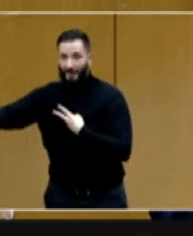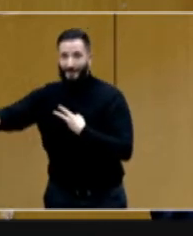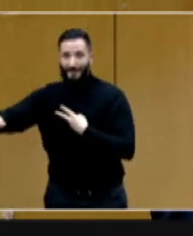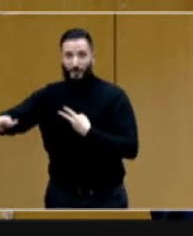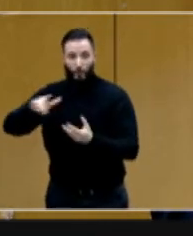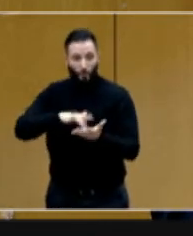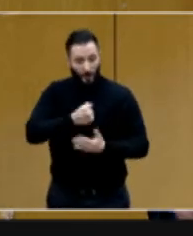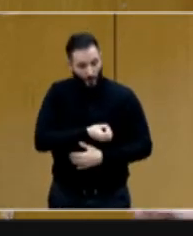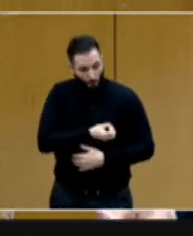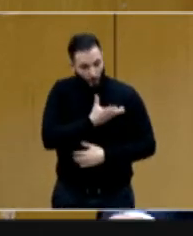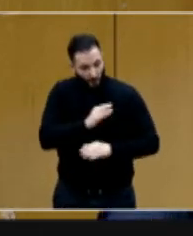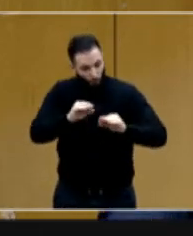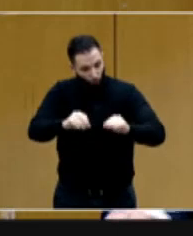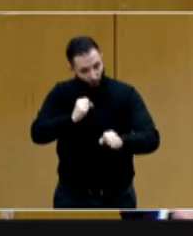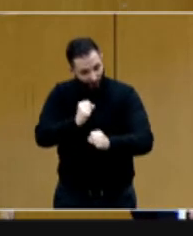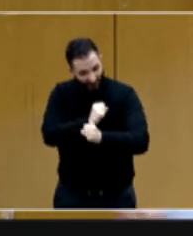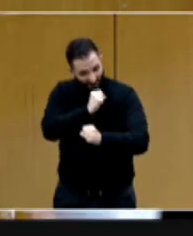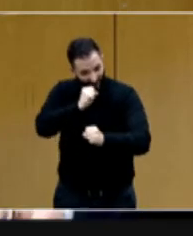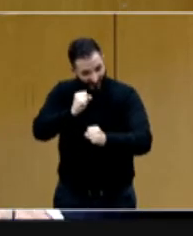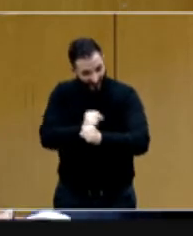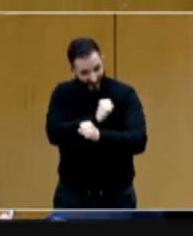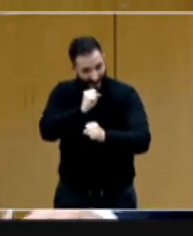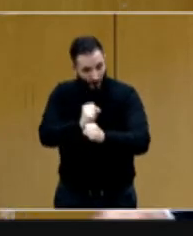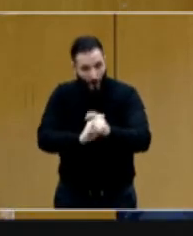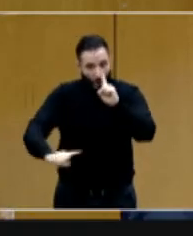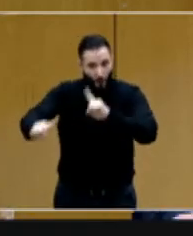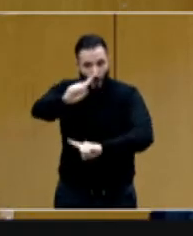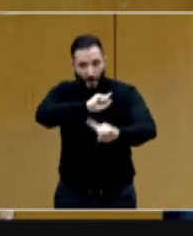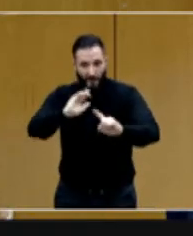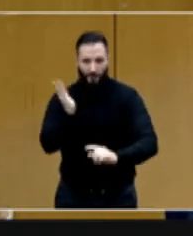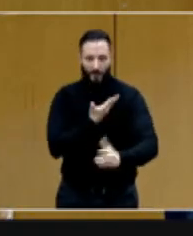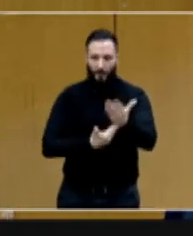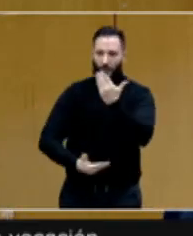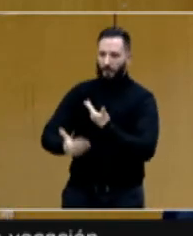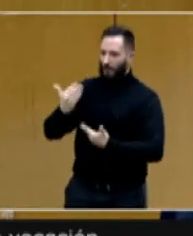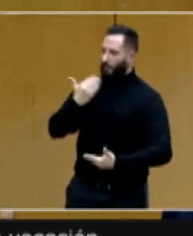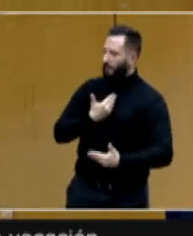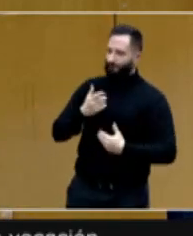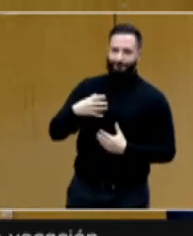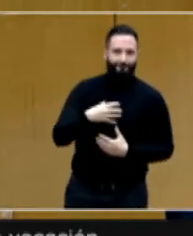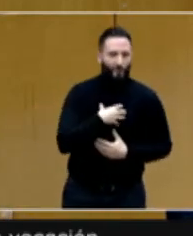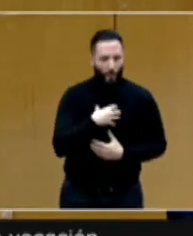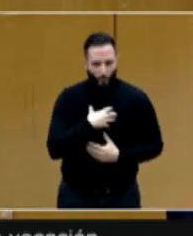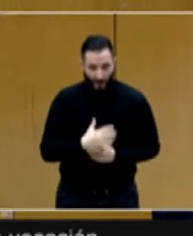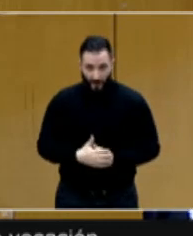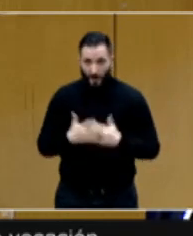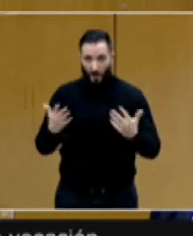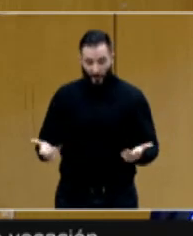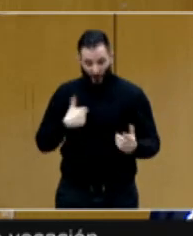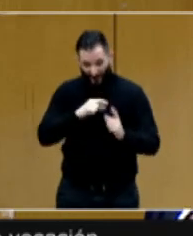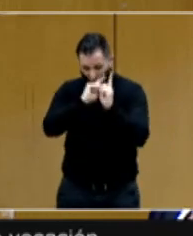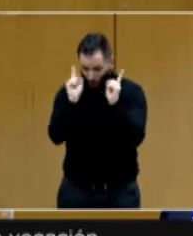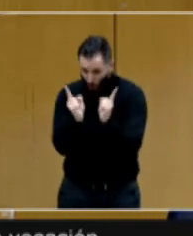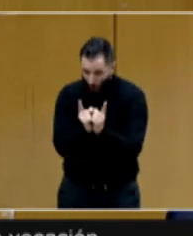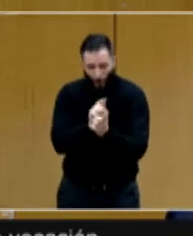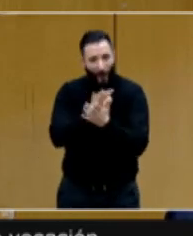y afecto se están dedicando a apoyar a las personas que tienen estas cuestiones yo quería hacer una brevísima alusión algunas de las cosas